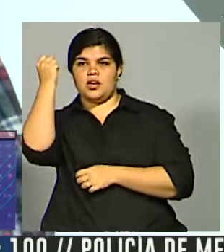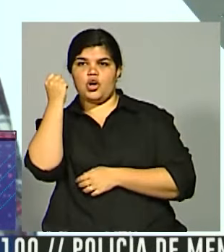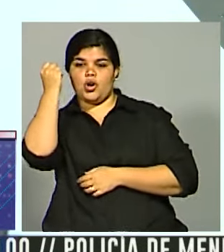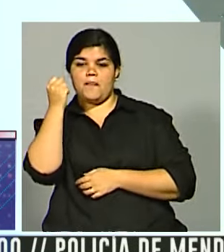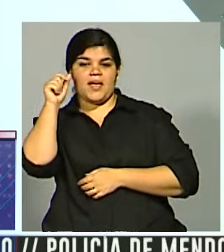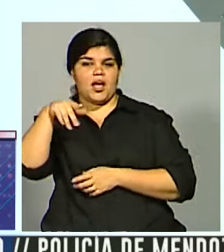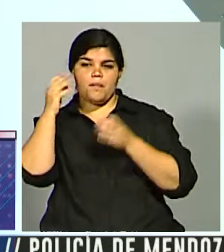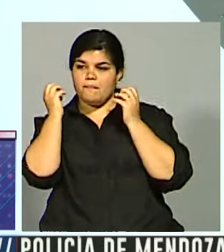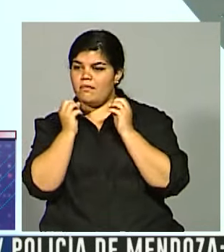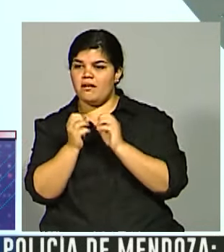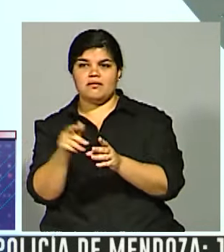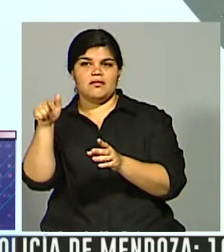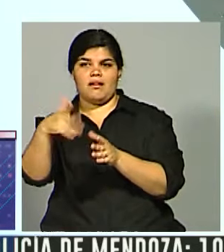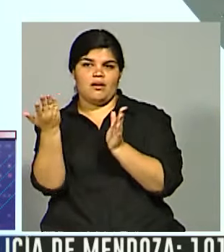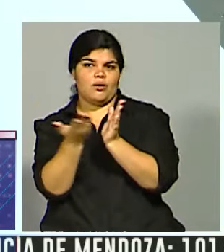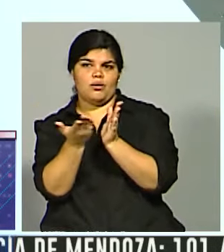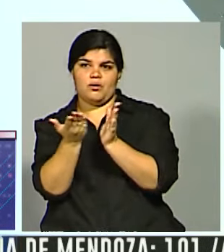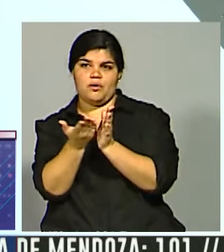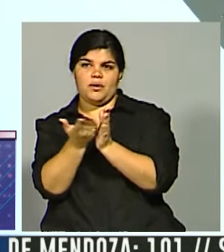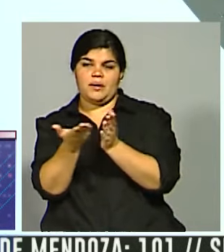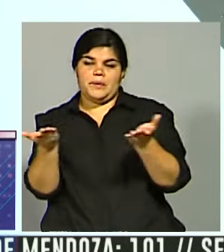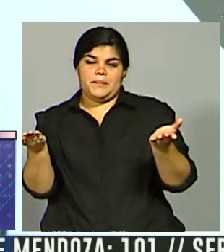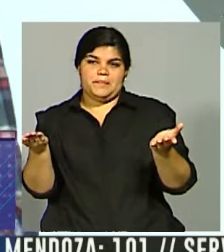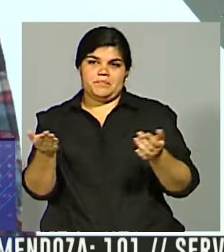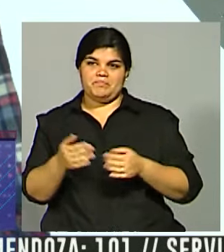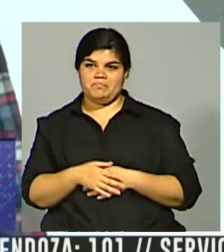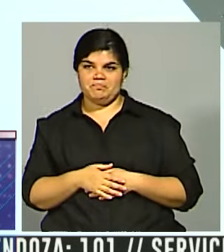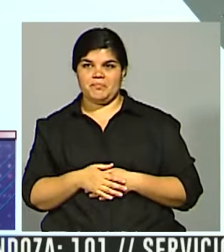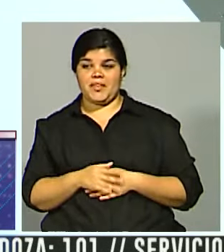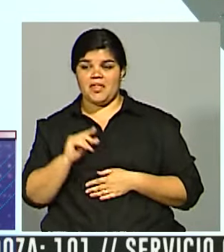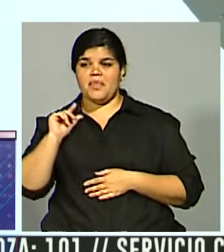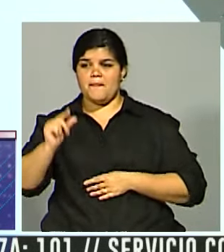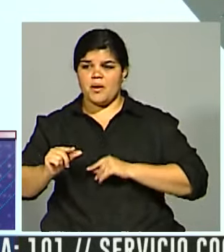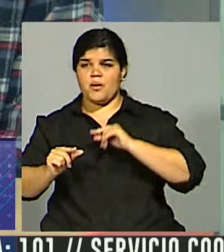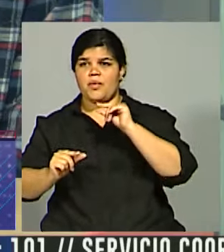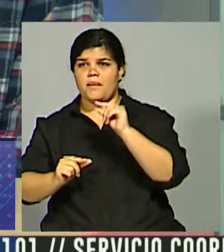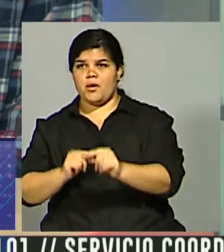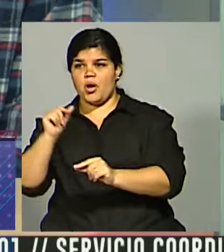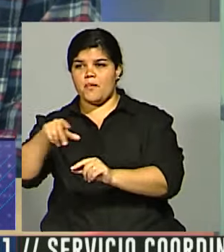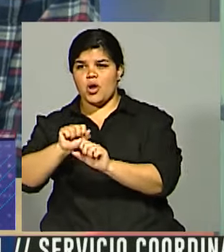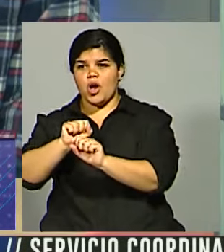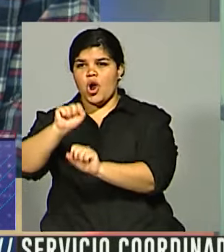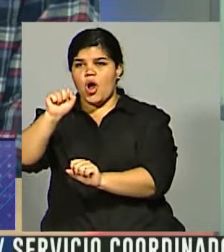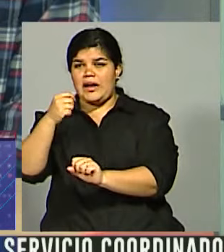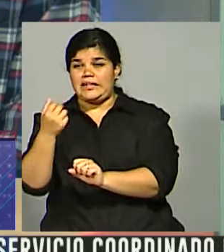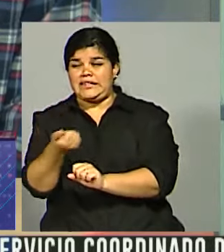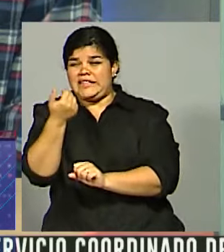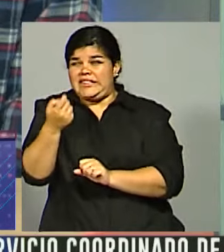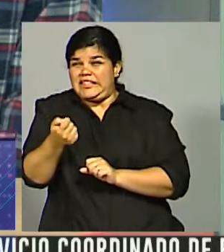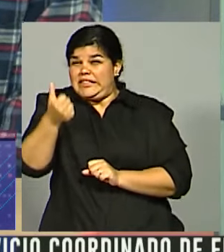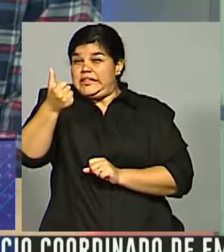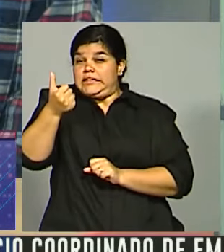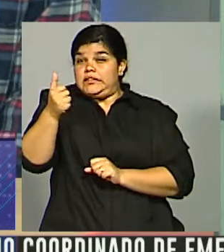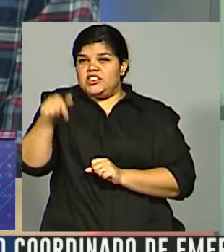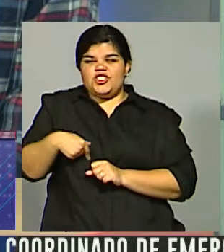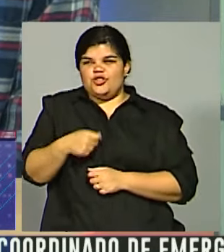en esa carrera y bueno, ¿viste? A medida que me iba acercando a ser contador se me hacía difícil porque no era